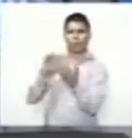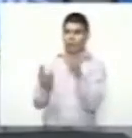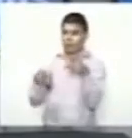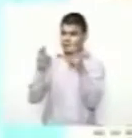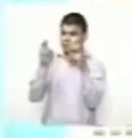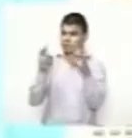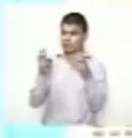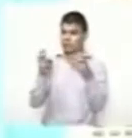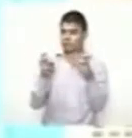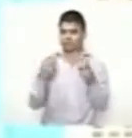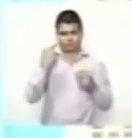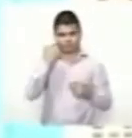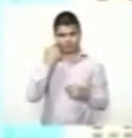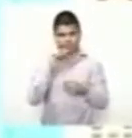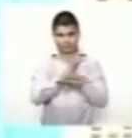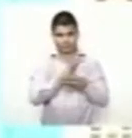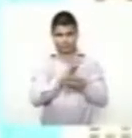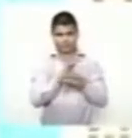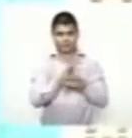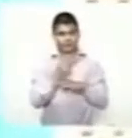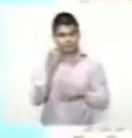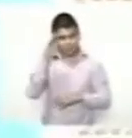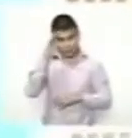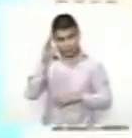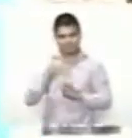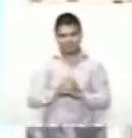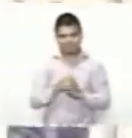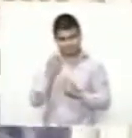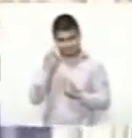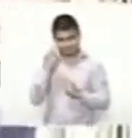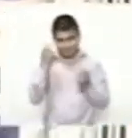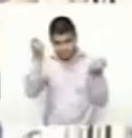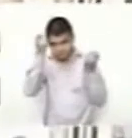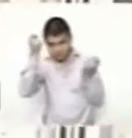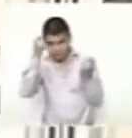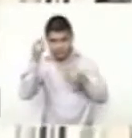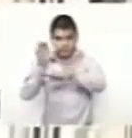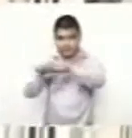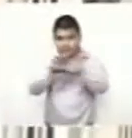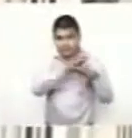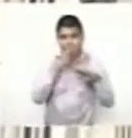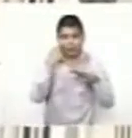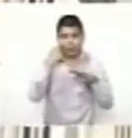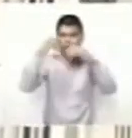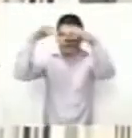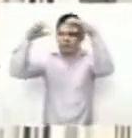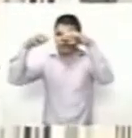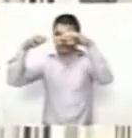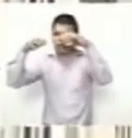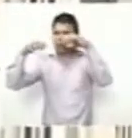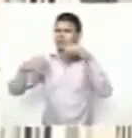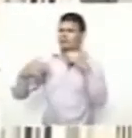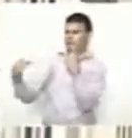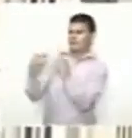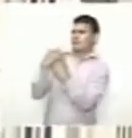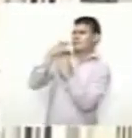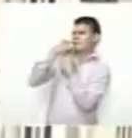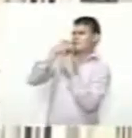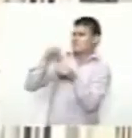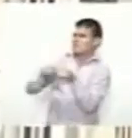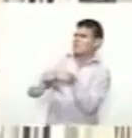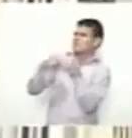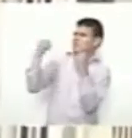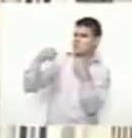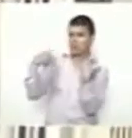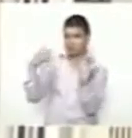detalles. Hola, ¿qué tal? ¿Cómo están? Miren, como parte de la estrategia para alertar a la sociedad sobre la contaminación en el país, el Ministerio de Medio Ambiente y la